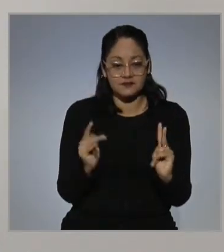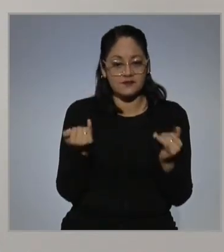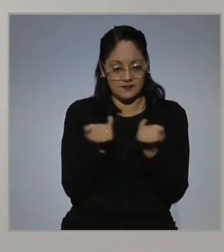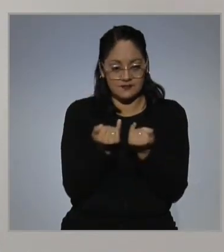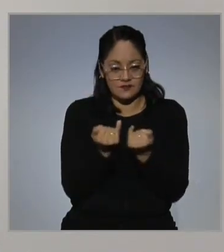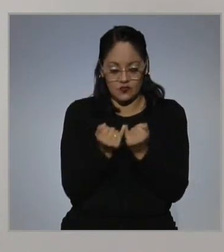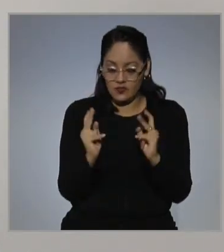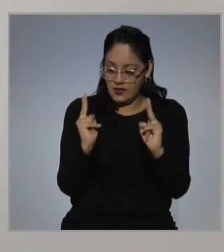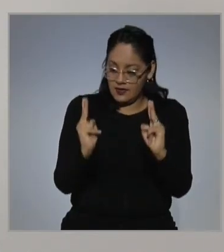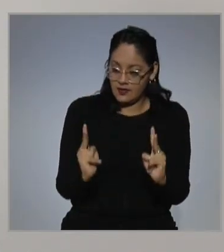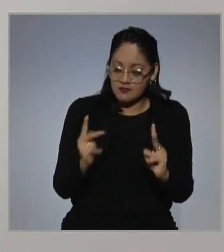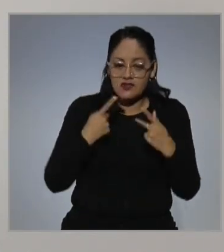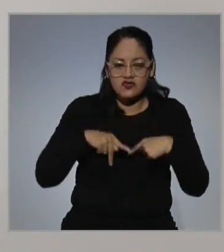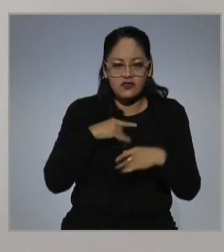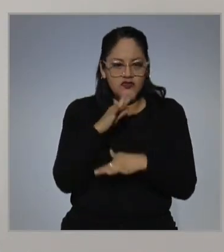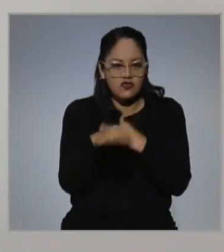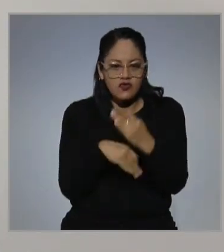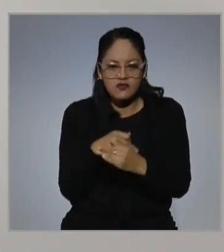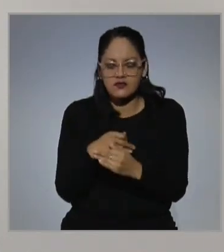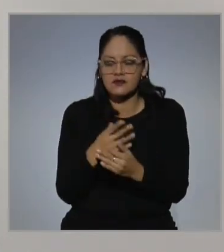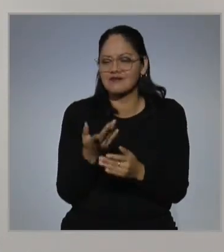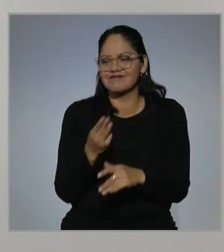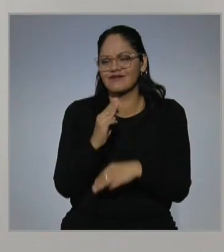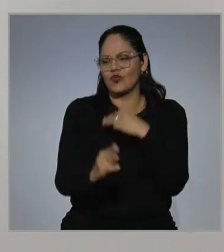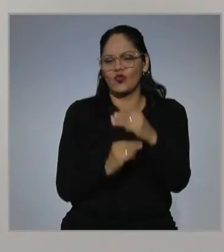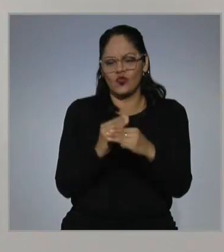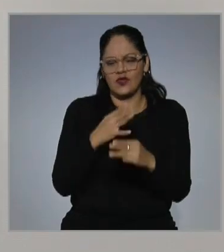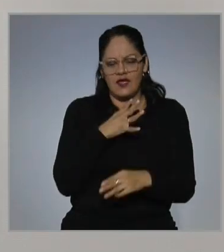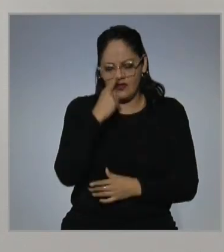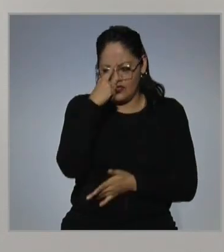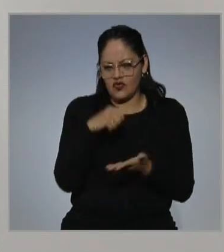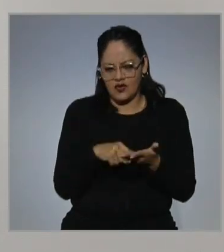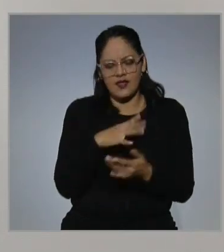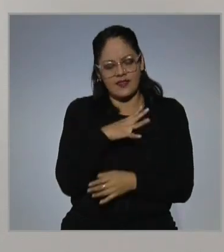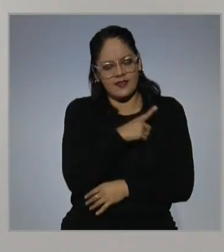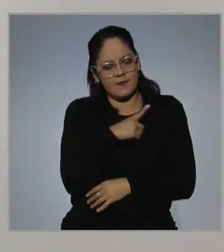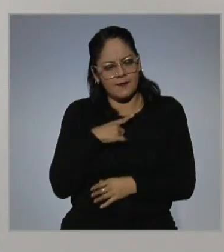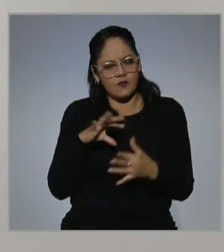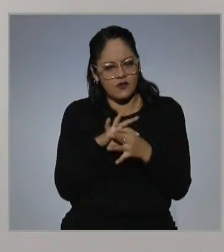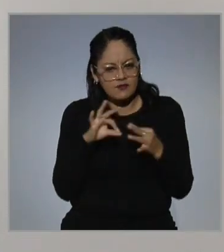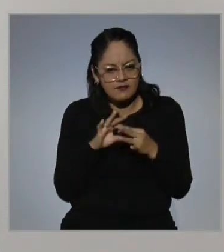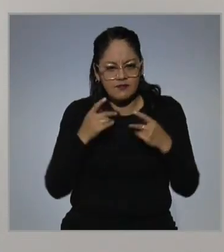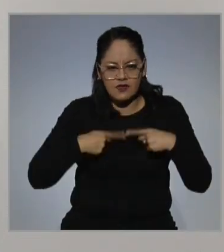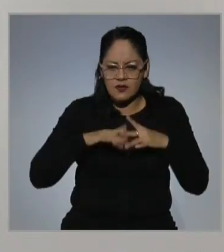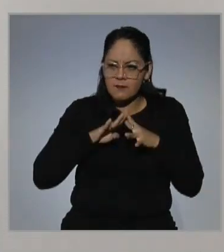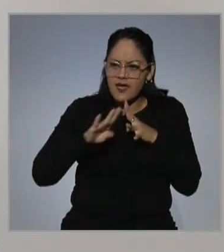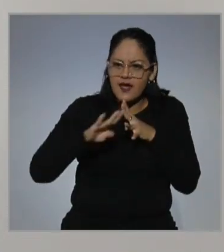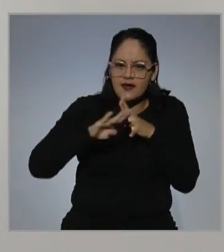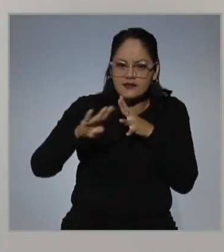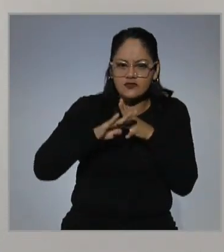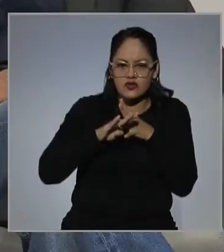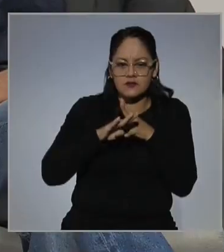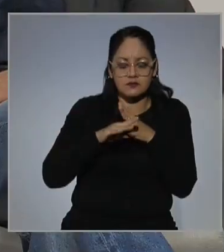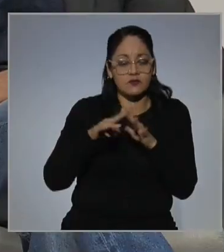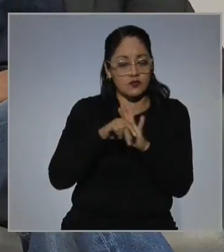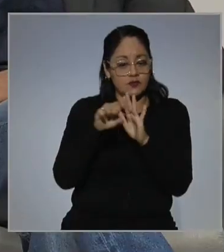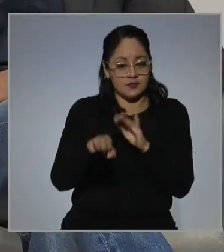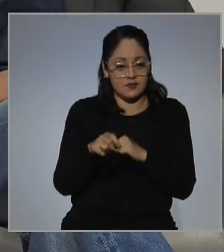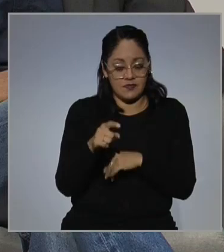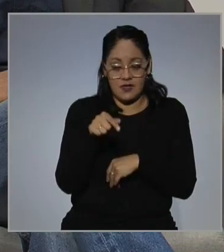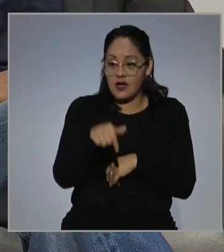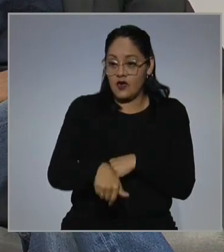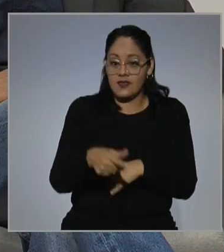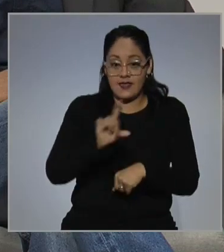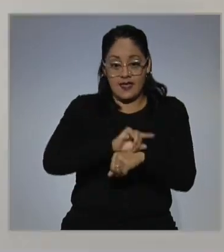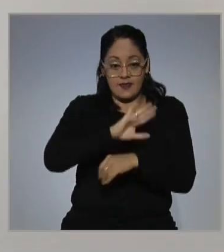va a recoger. Con respecto al mundo, yo creo que tendríamos que hablar sí o sí de las migraciones, porque este impacto que tiene el